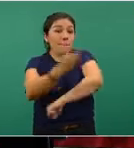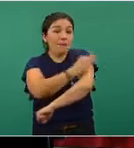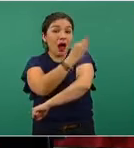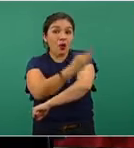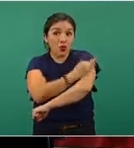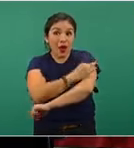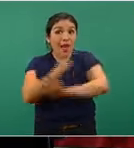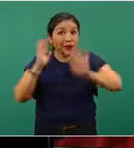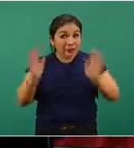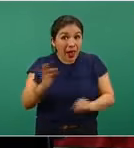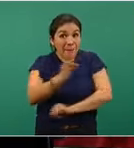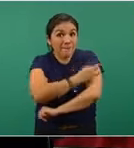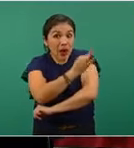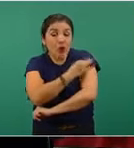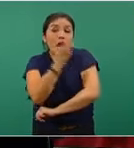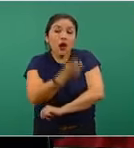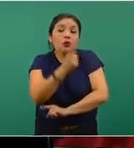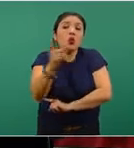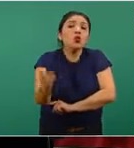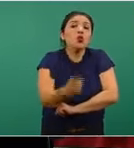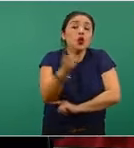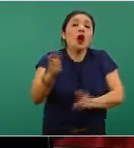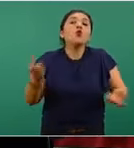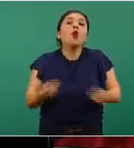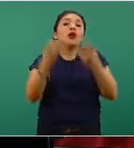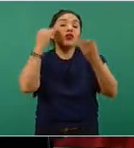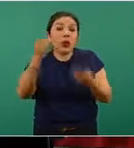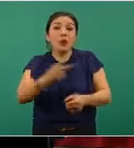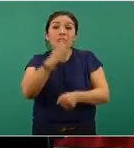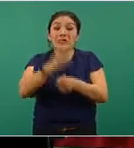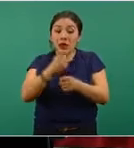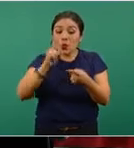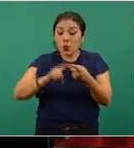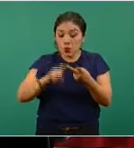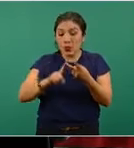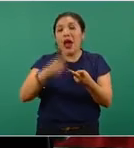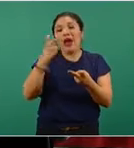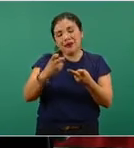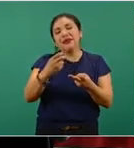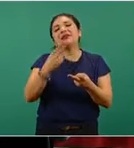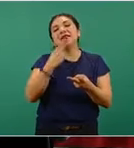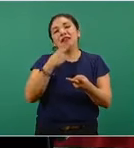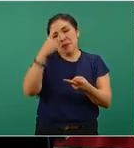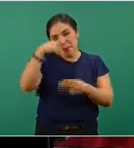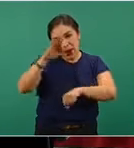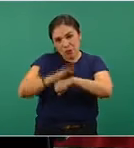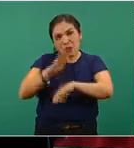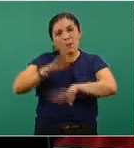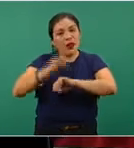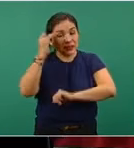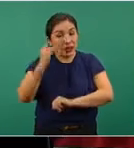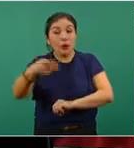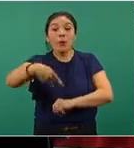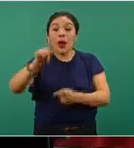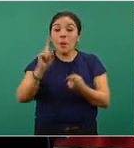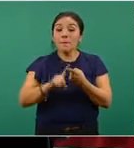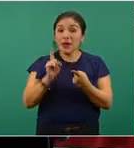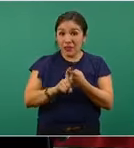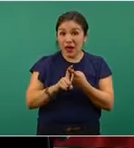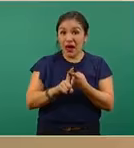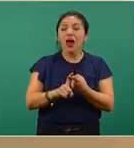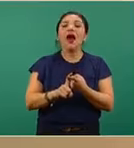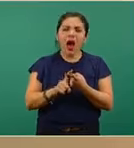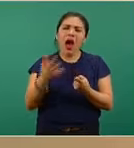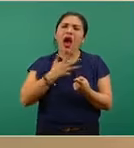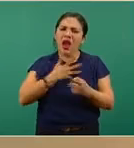las que se han vacunado, eso durará. La segunda dosis tiene principalmente ese efecto. Pero, insisto, en la primera dosis ya se